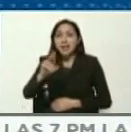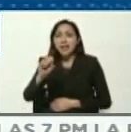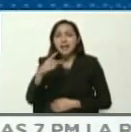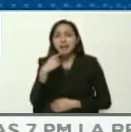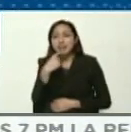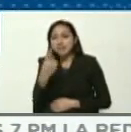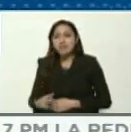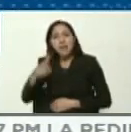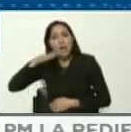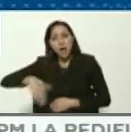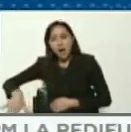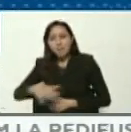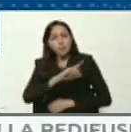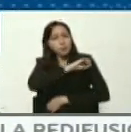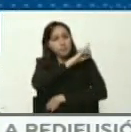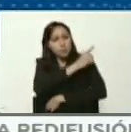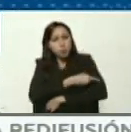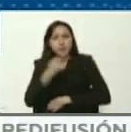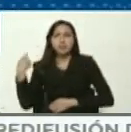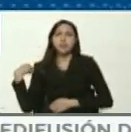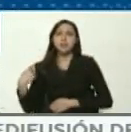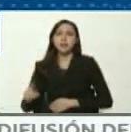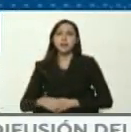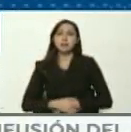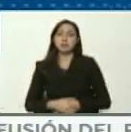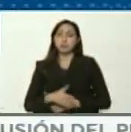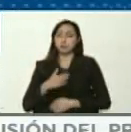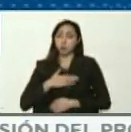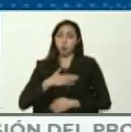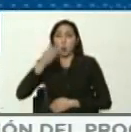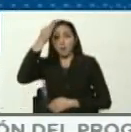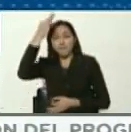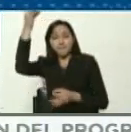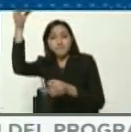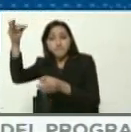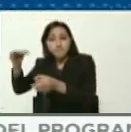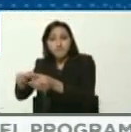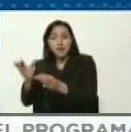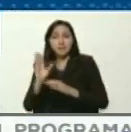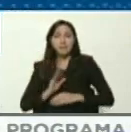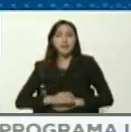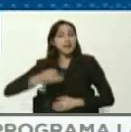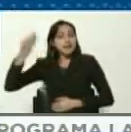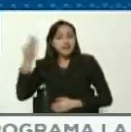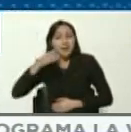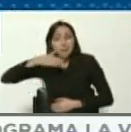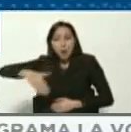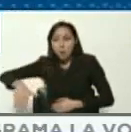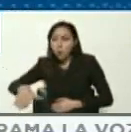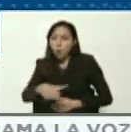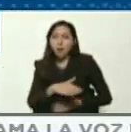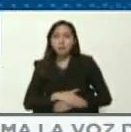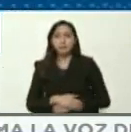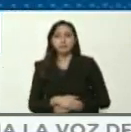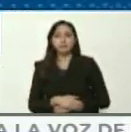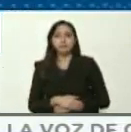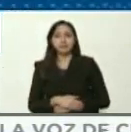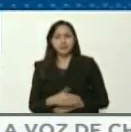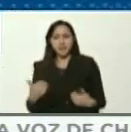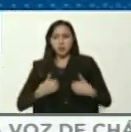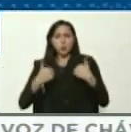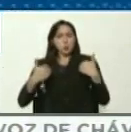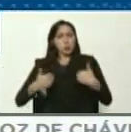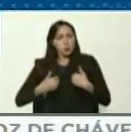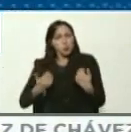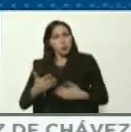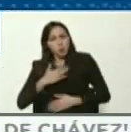pueblo. Allí es que yo pongo toda mi fe, siempre, mira, hasta en las circunstancias más duras que me han tocado pasar,